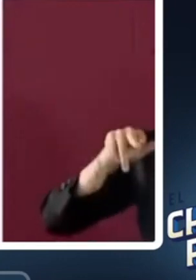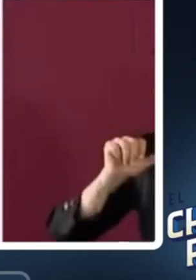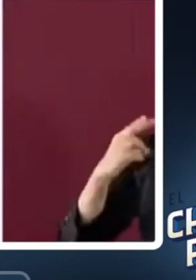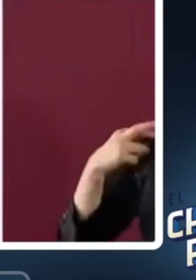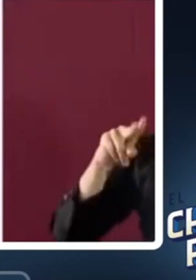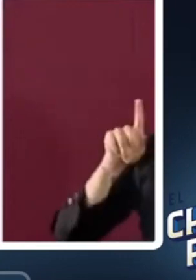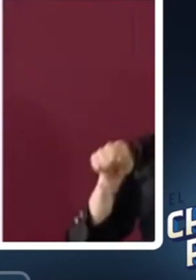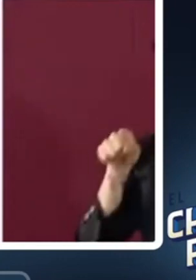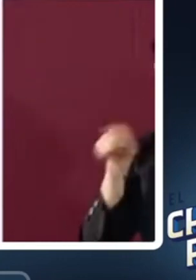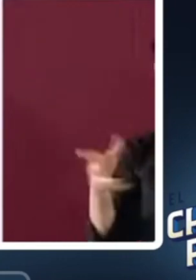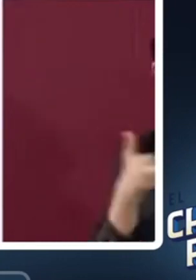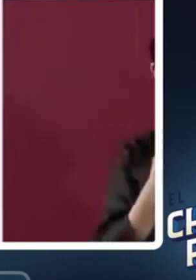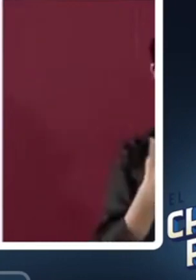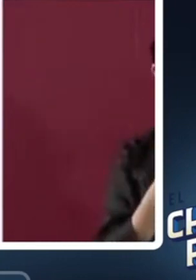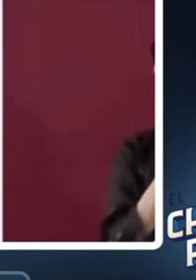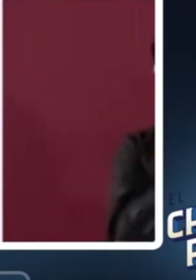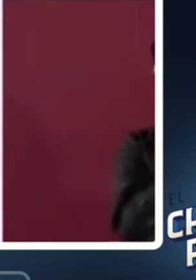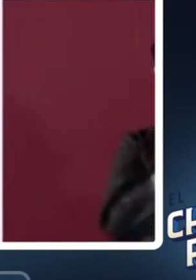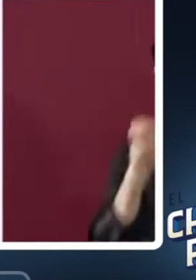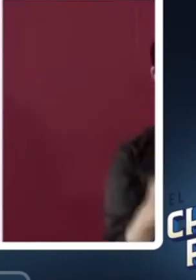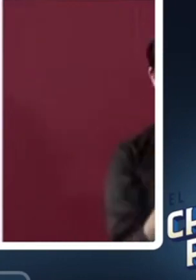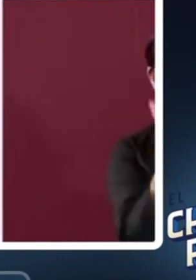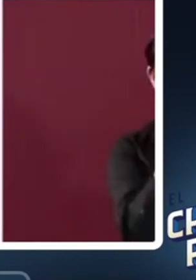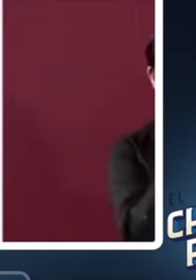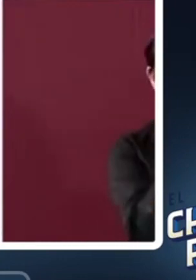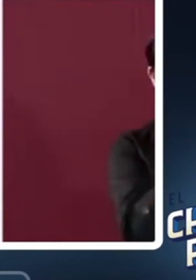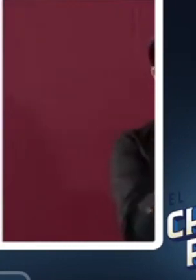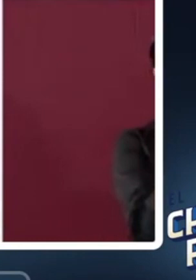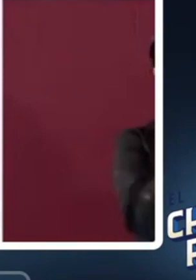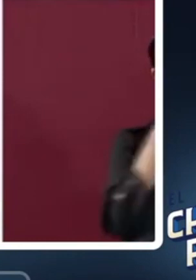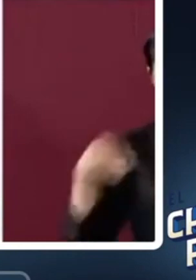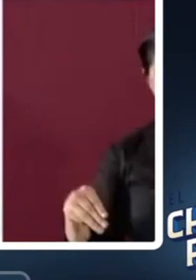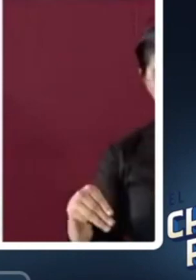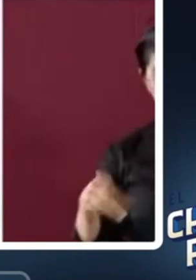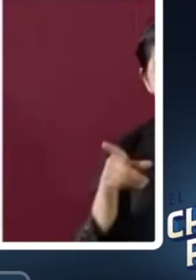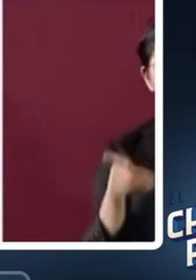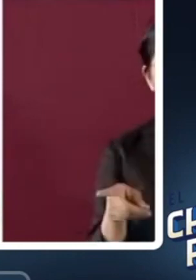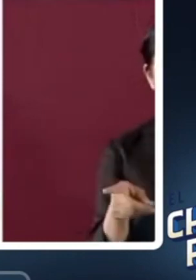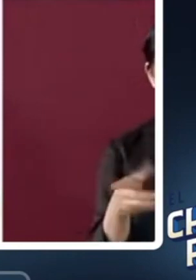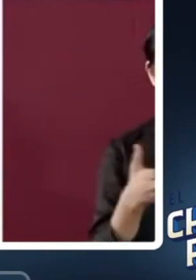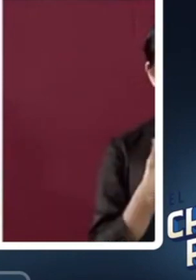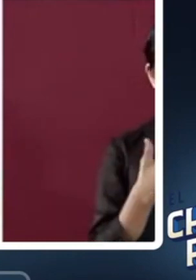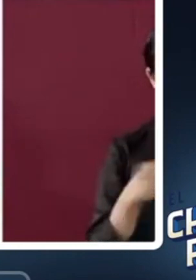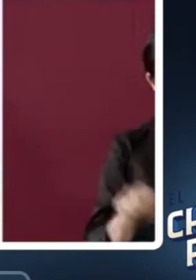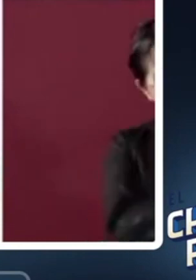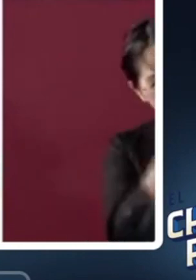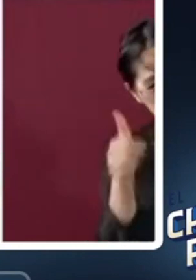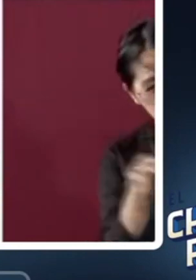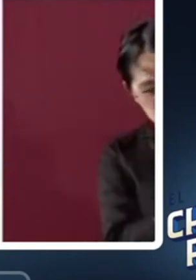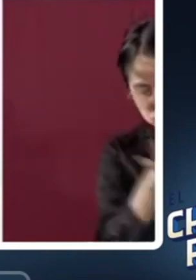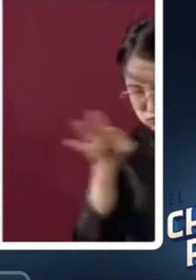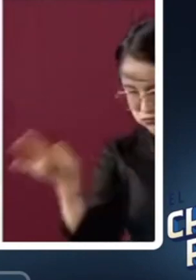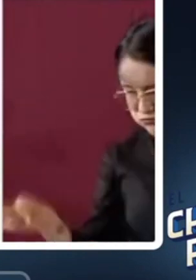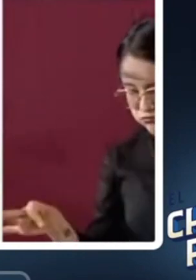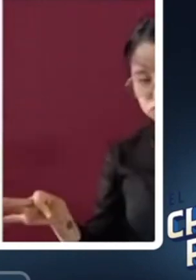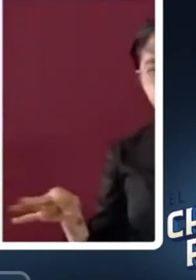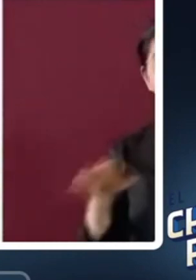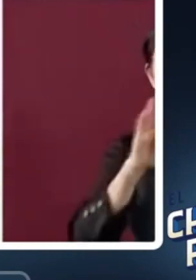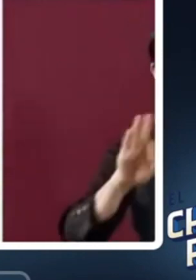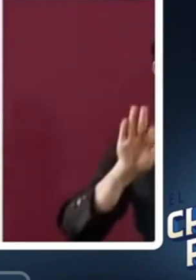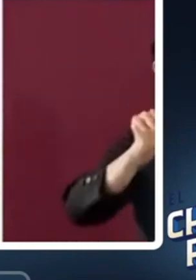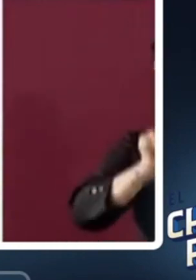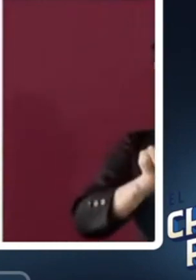307 kilómetros, como la pueden ver ahí. Hay otra línea que está, también se va a empezar a trabajar, la línea